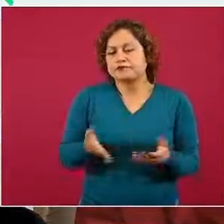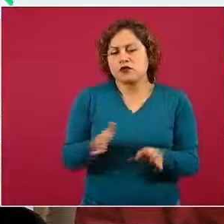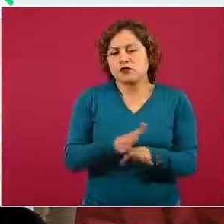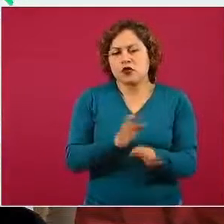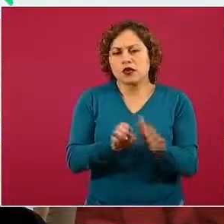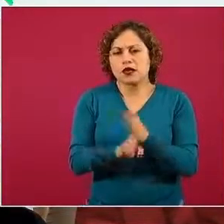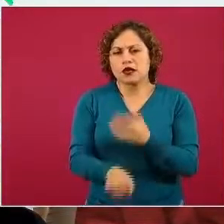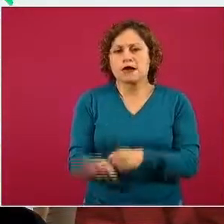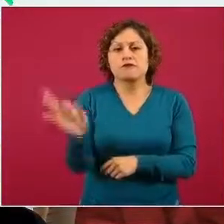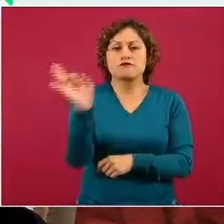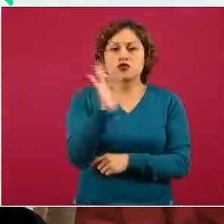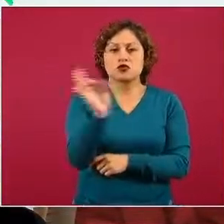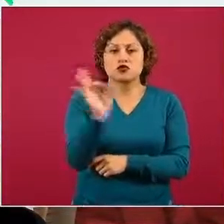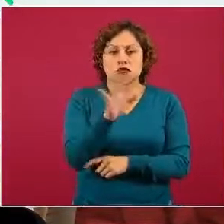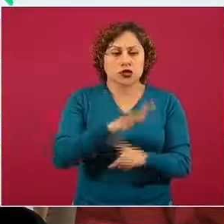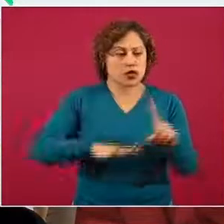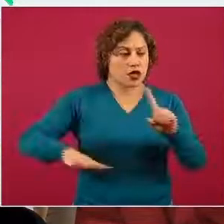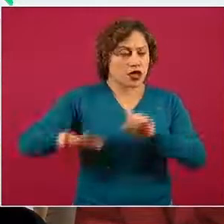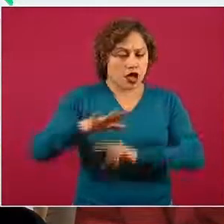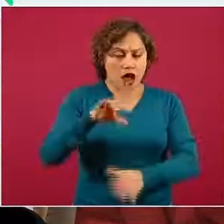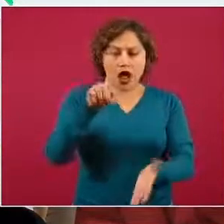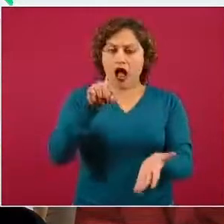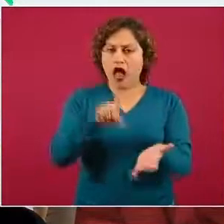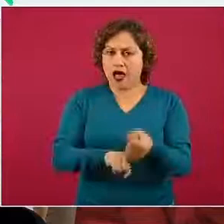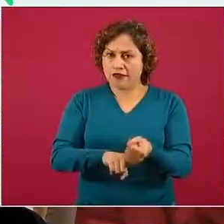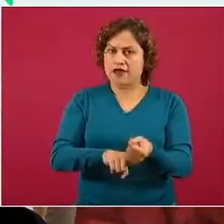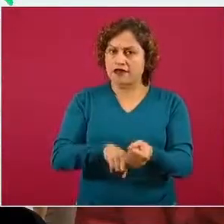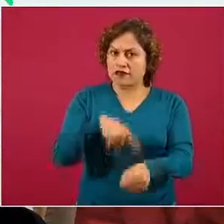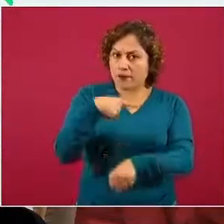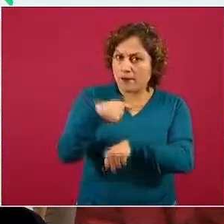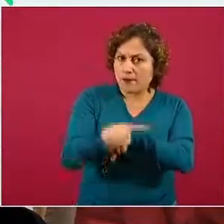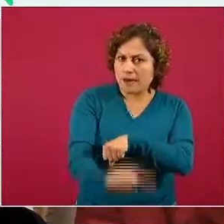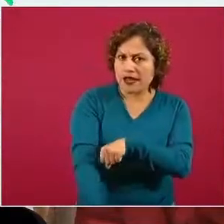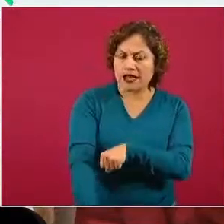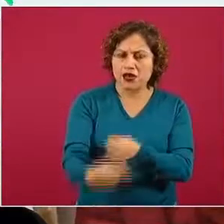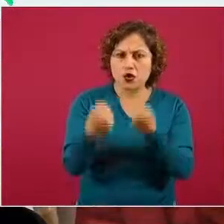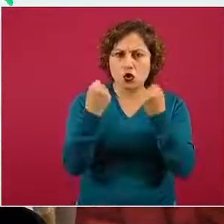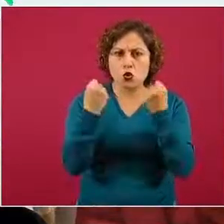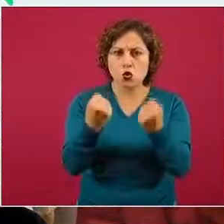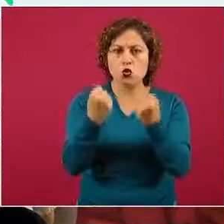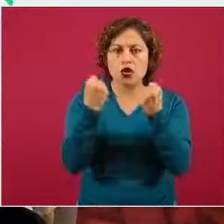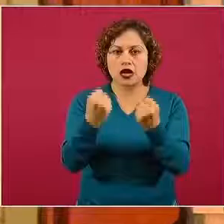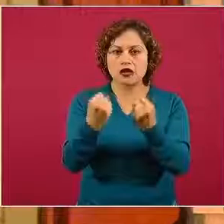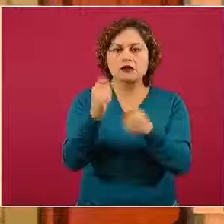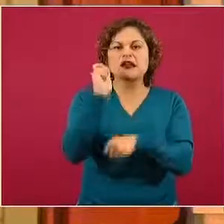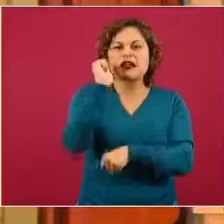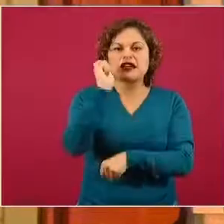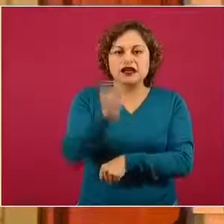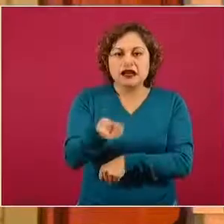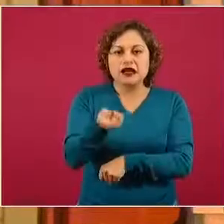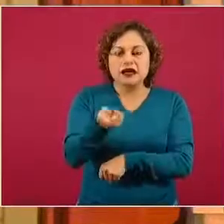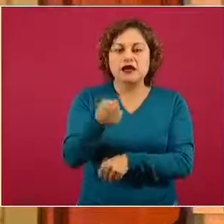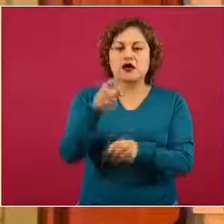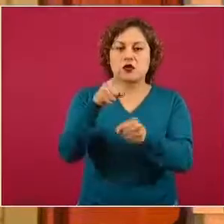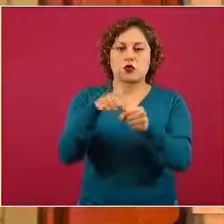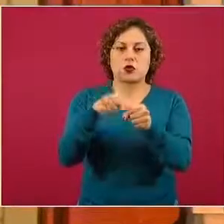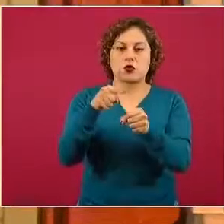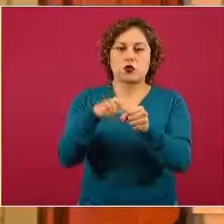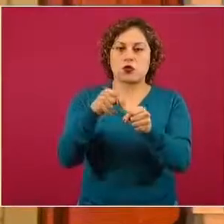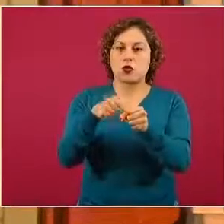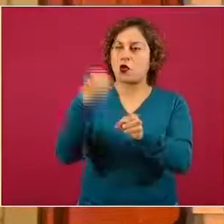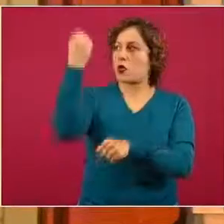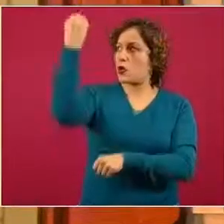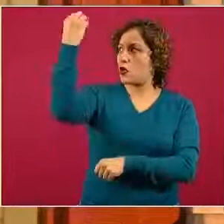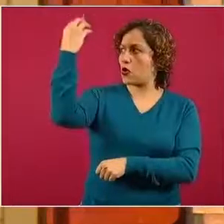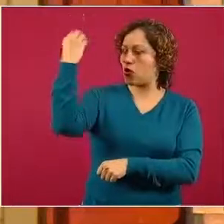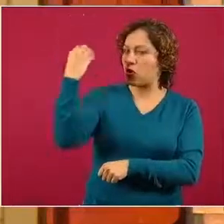nivel de riesgo máximo, en un nivel de riesgo alto, se traduce inmediatamente en esto que acabamos de comentar, es decir, estamos en